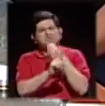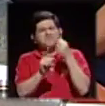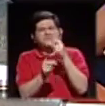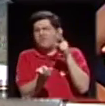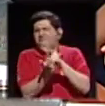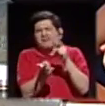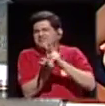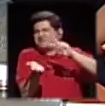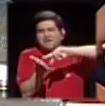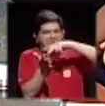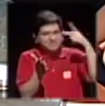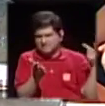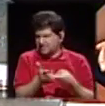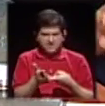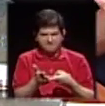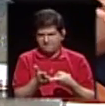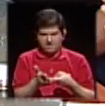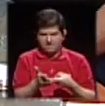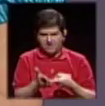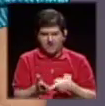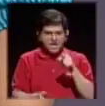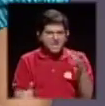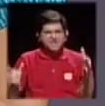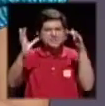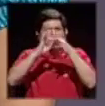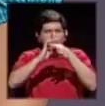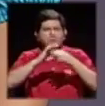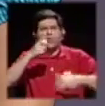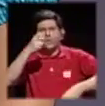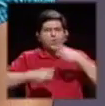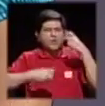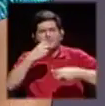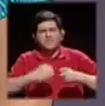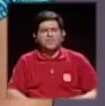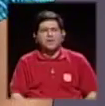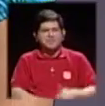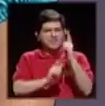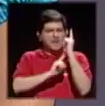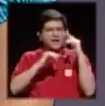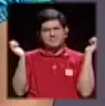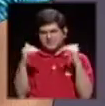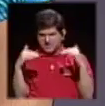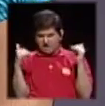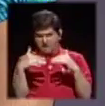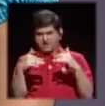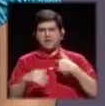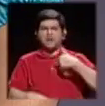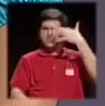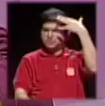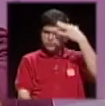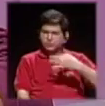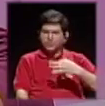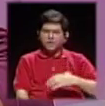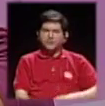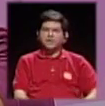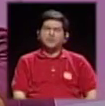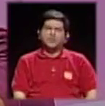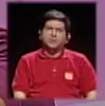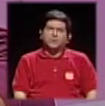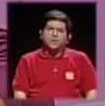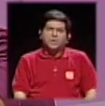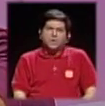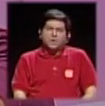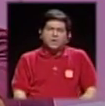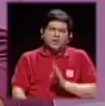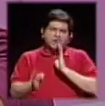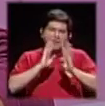qué nos referimos con violencia sexual y ese vínculo con el conflicto armado? Bueno, mira, yo creo que hablar